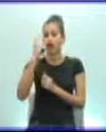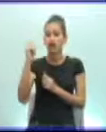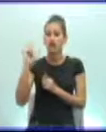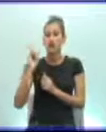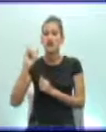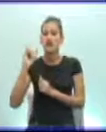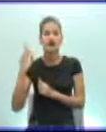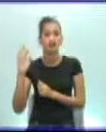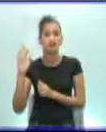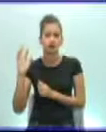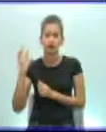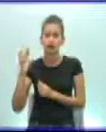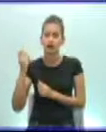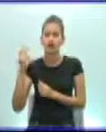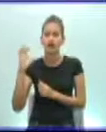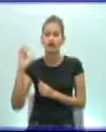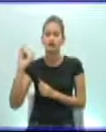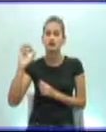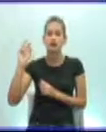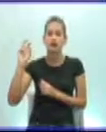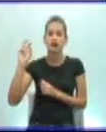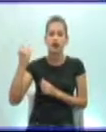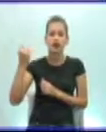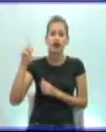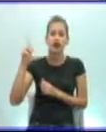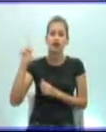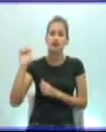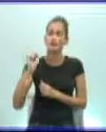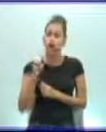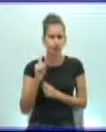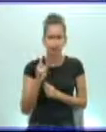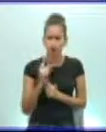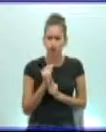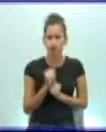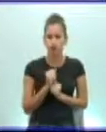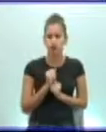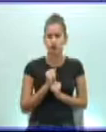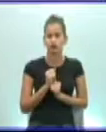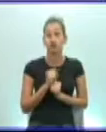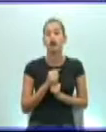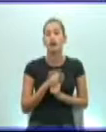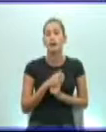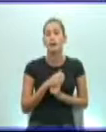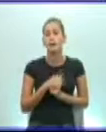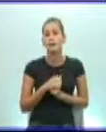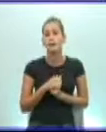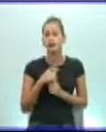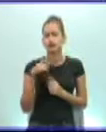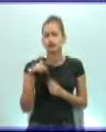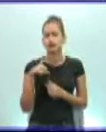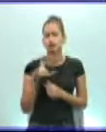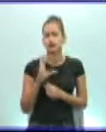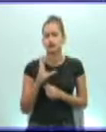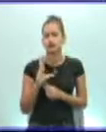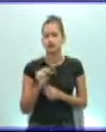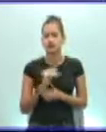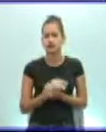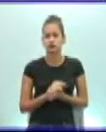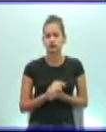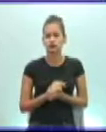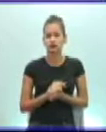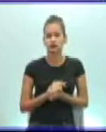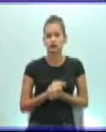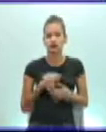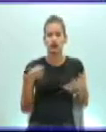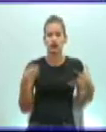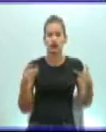¿no? En clases anteriores, en la primera clase de todo este sistema. Y por último, podemos afirmar que la